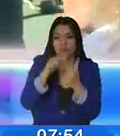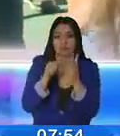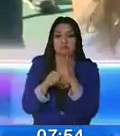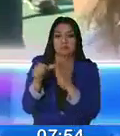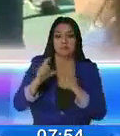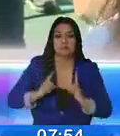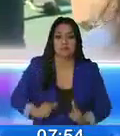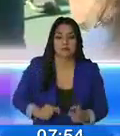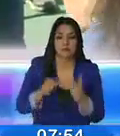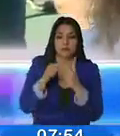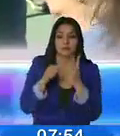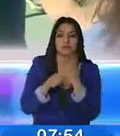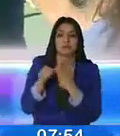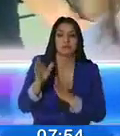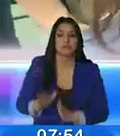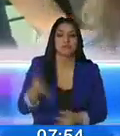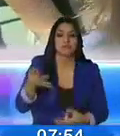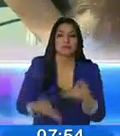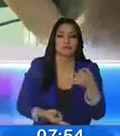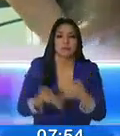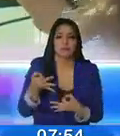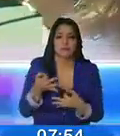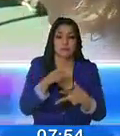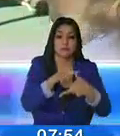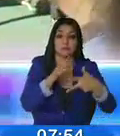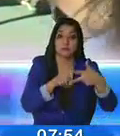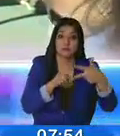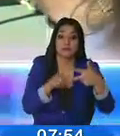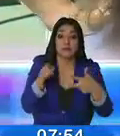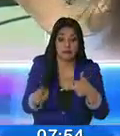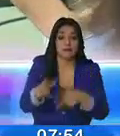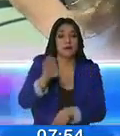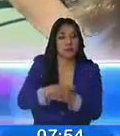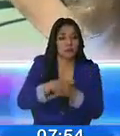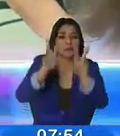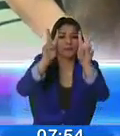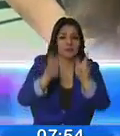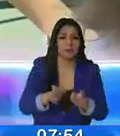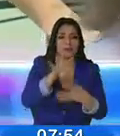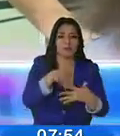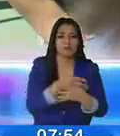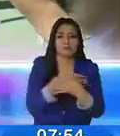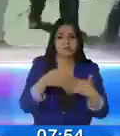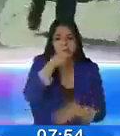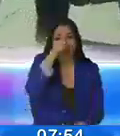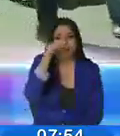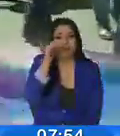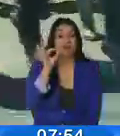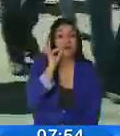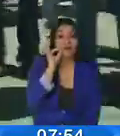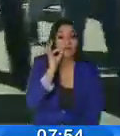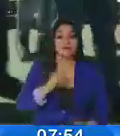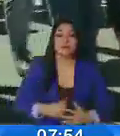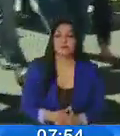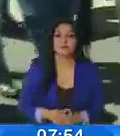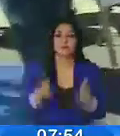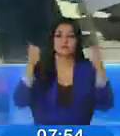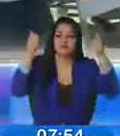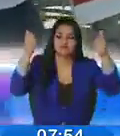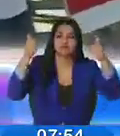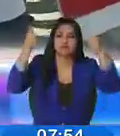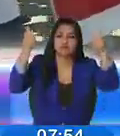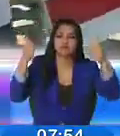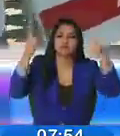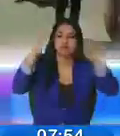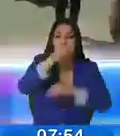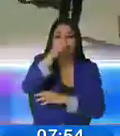de Salud y de la ministra de Justicia, porque también ella tiene culpa en el tema de la tabla de las drogas. Los carteles, pancartas y